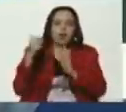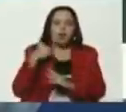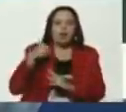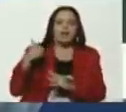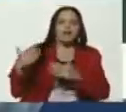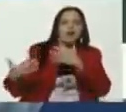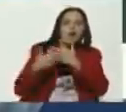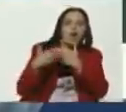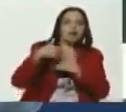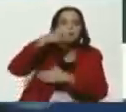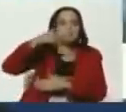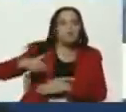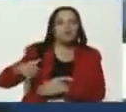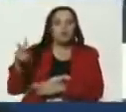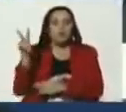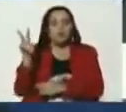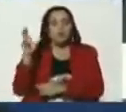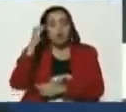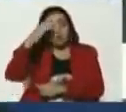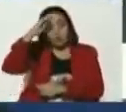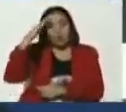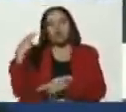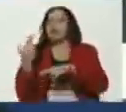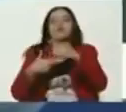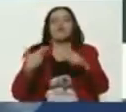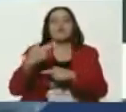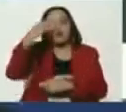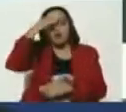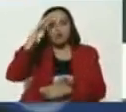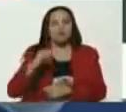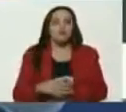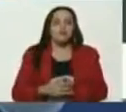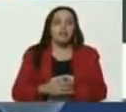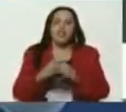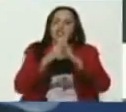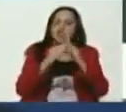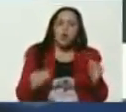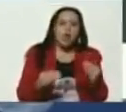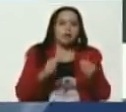cubano, contra la Revolución Cubana, todas han